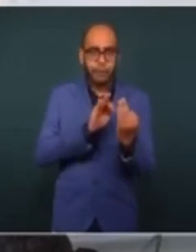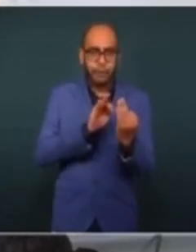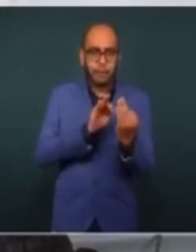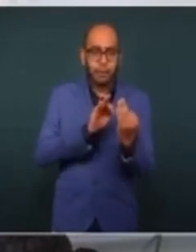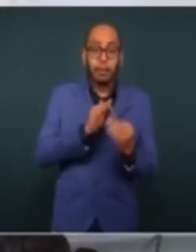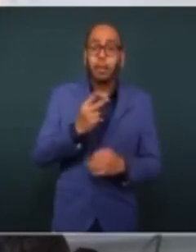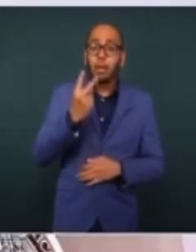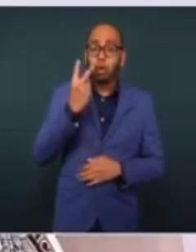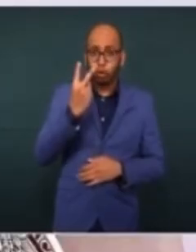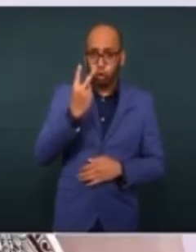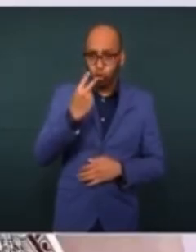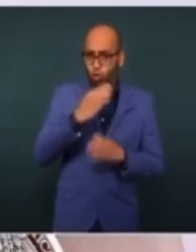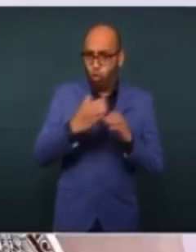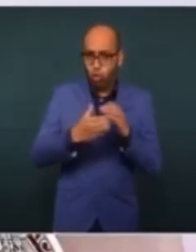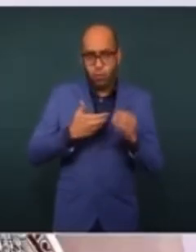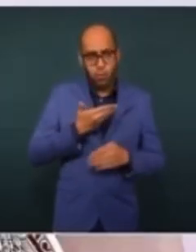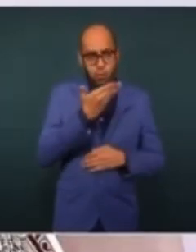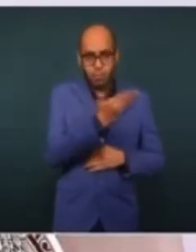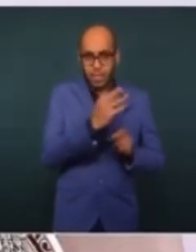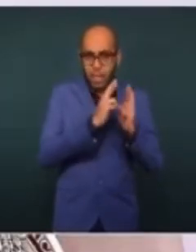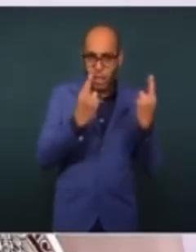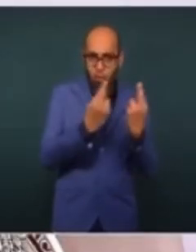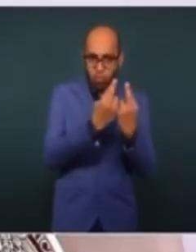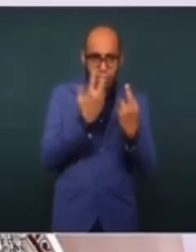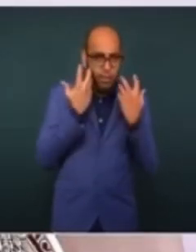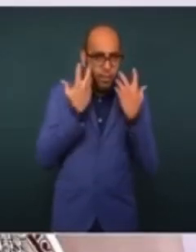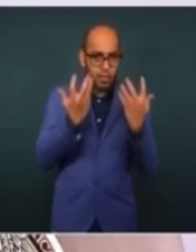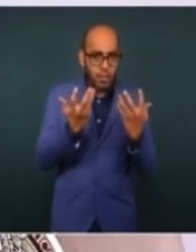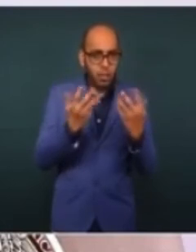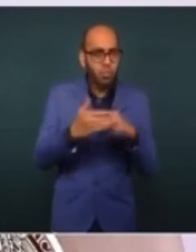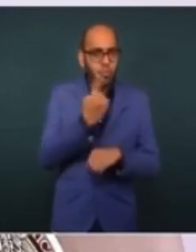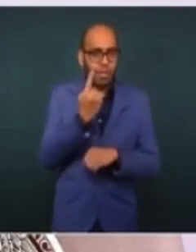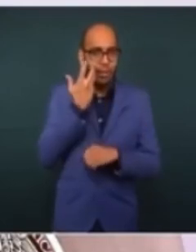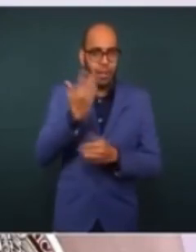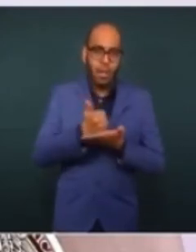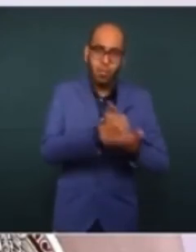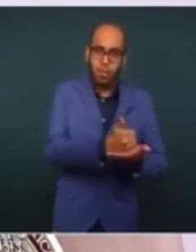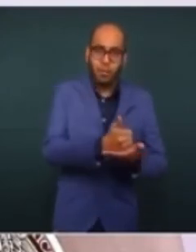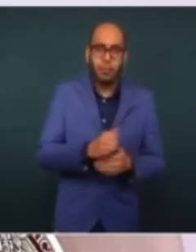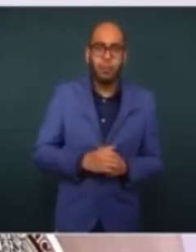presidente 2 solicitudes de audiencia a un grupo de gobernadores, porque queremos ayudar.